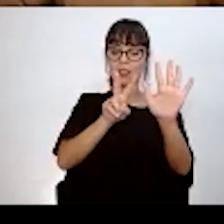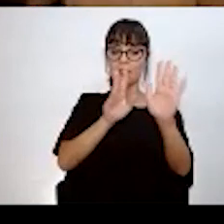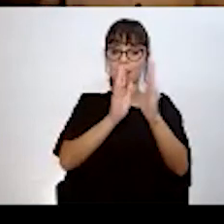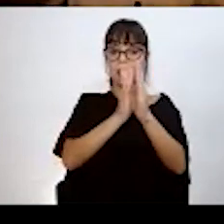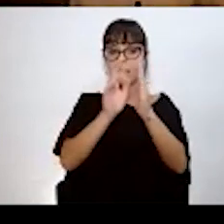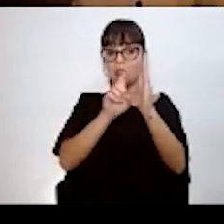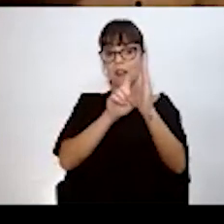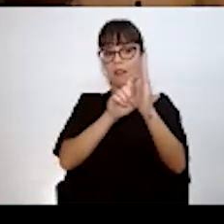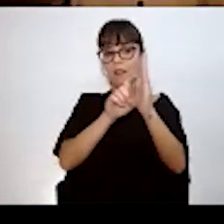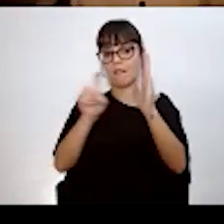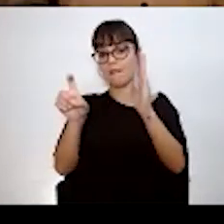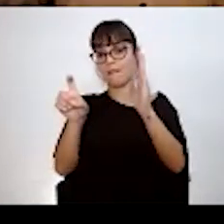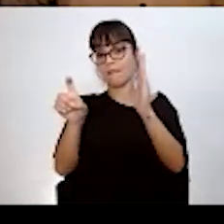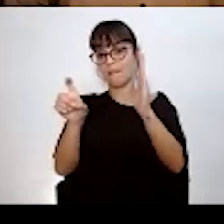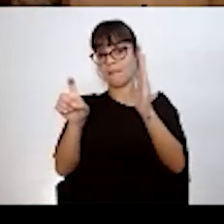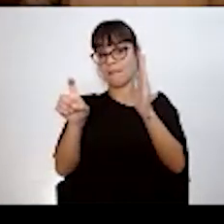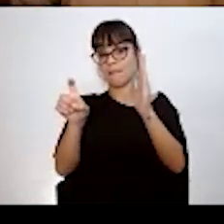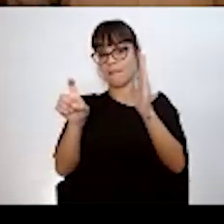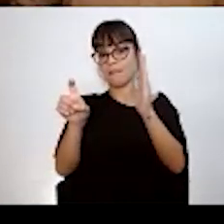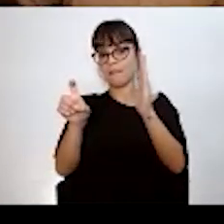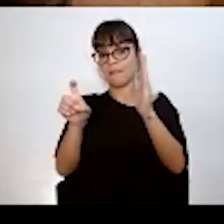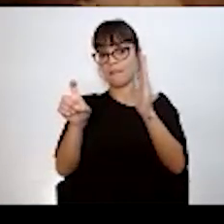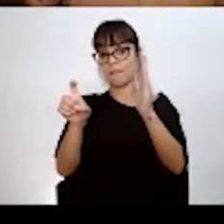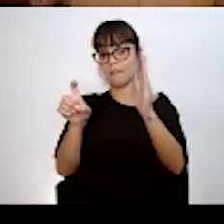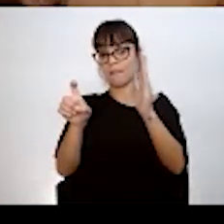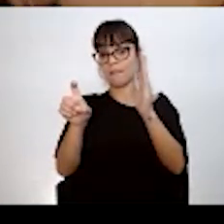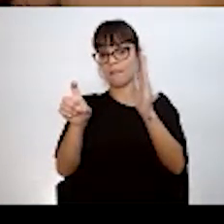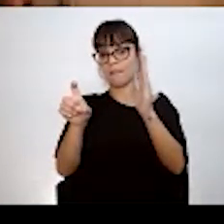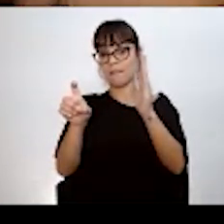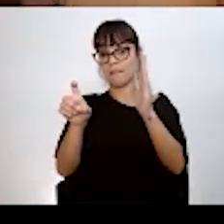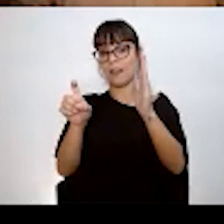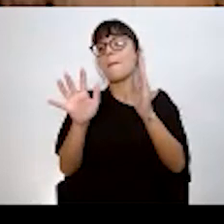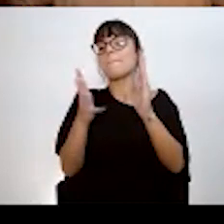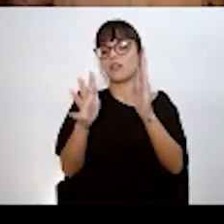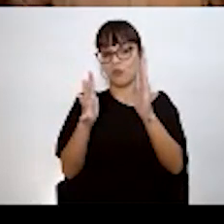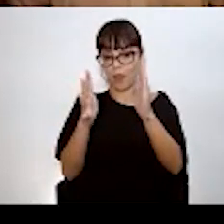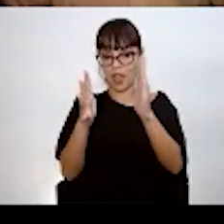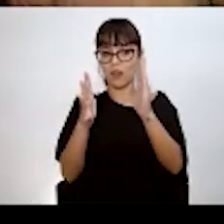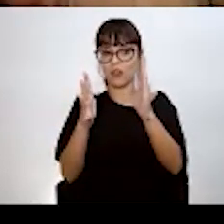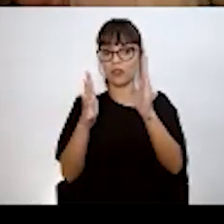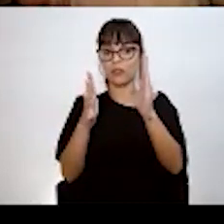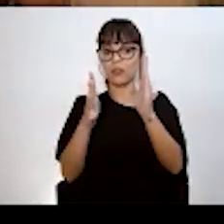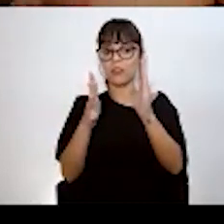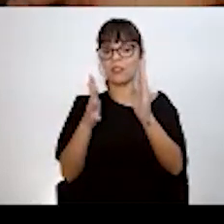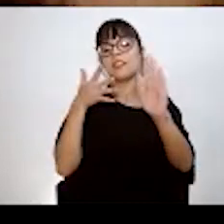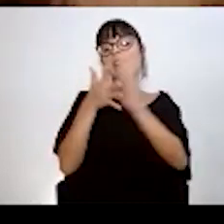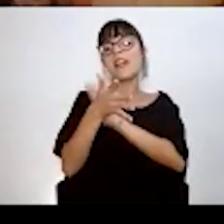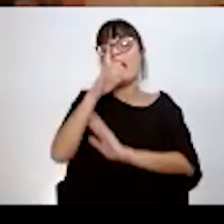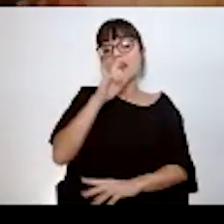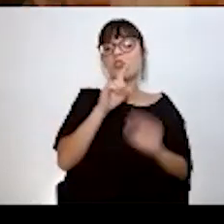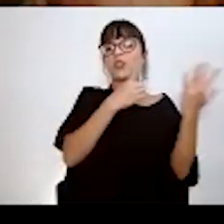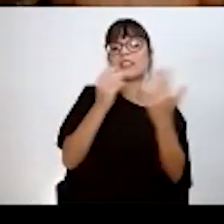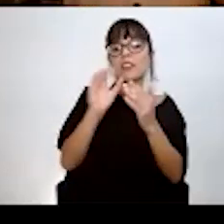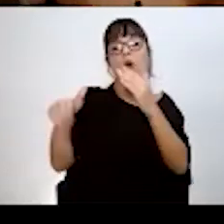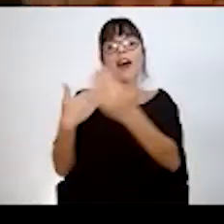y que ponga 600 al 1000, no significa otra cosa que, vamos, una aproximación, no se trata de fechas exactas, ¿no? No son fechas